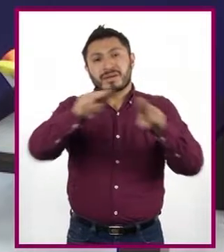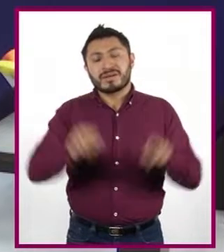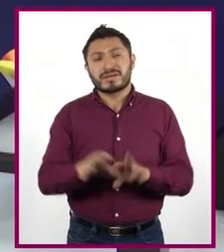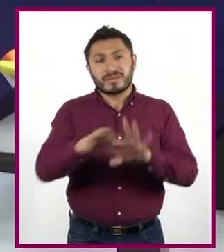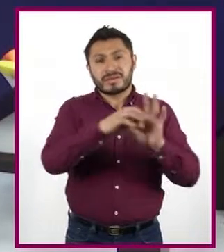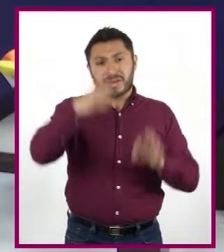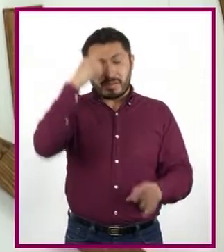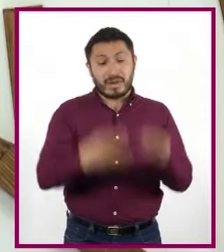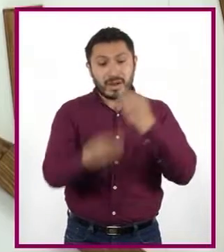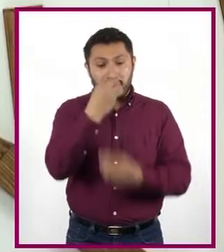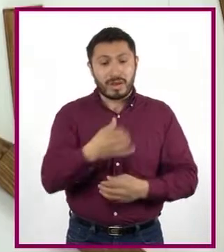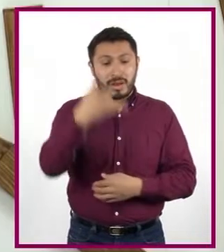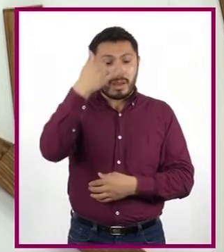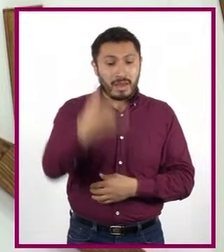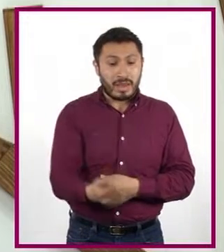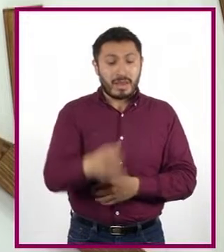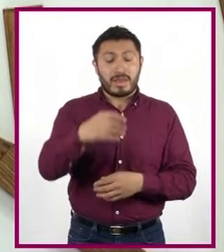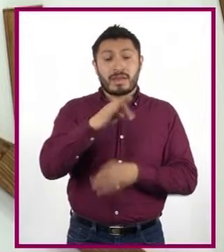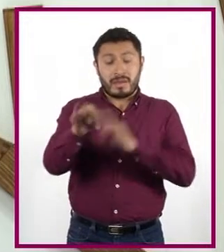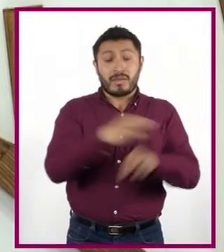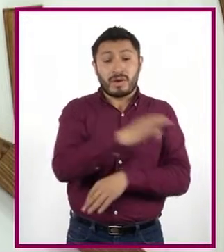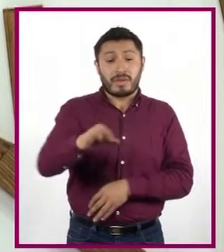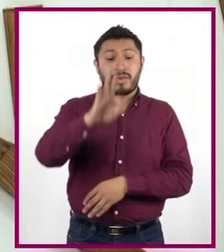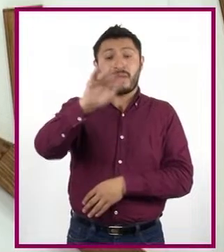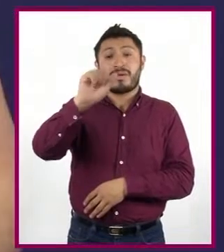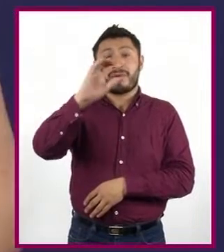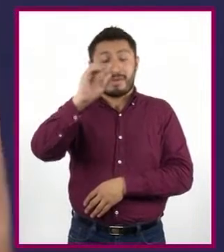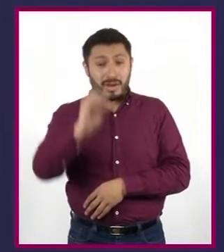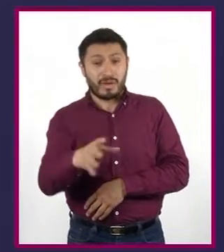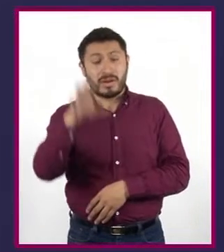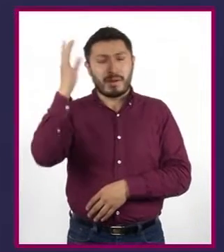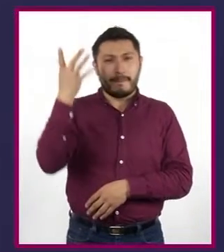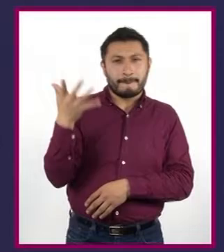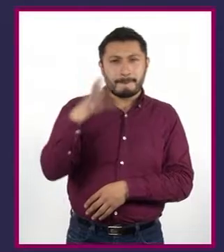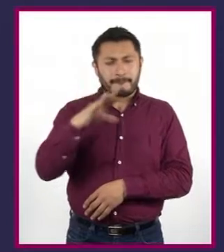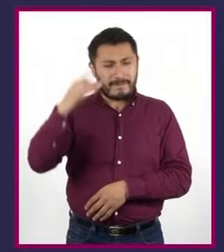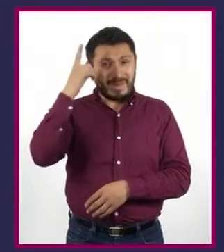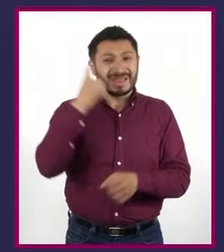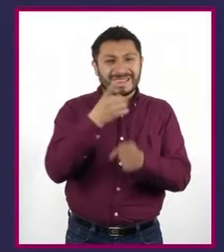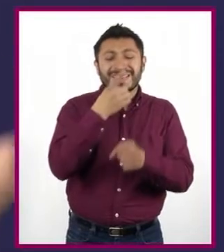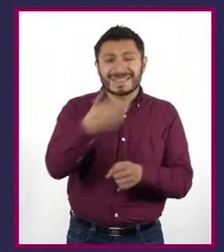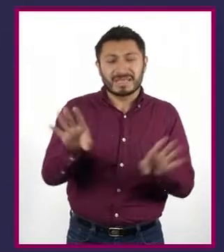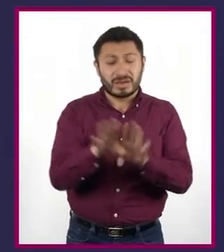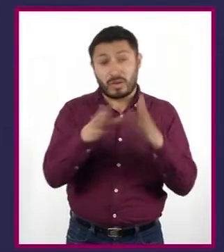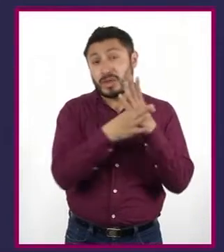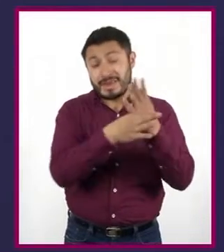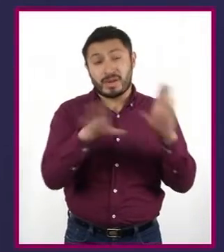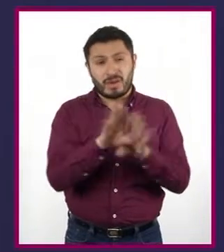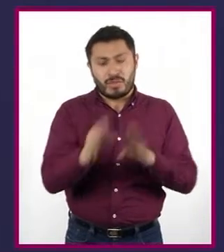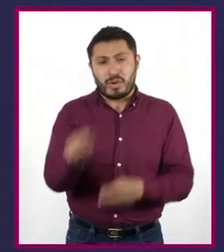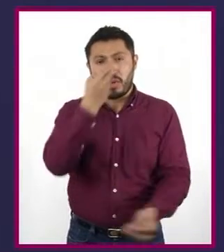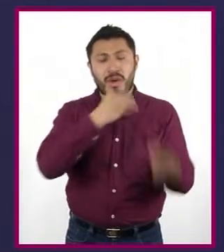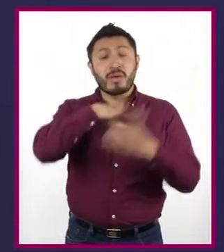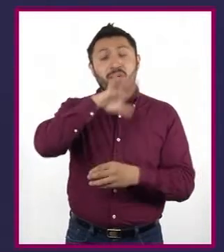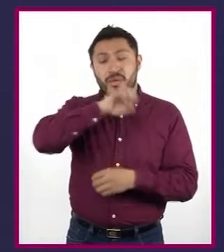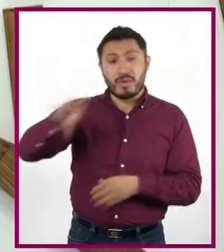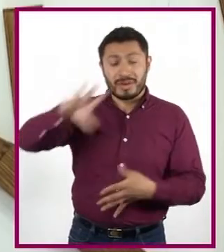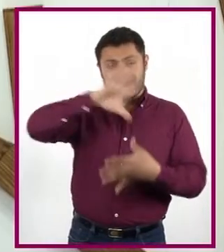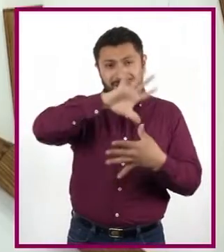la Agricultura, o sea, la FAO, calcula que los alimentos desechados en América